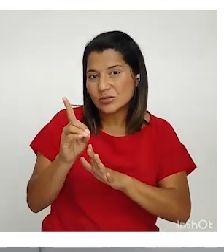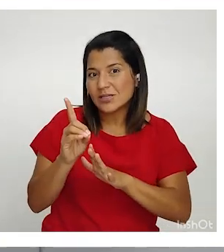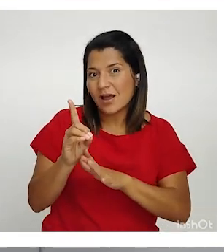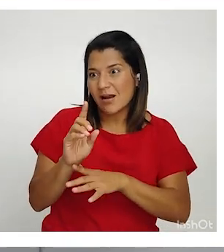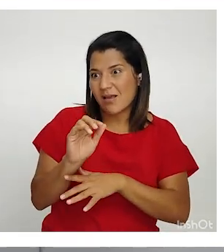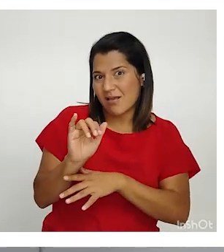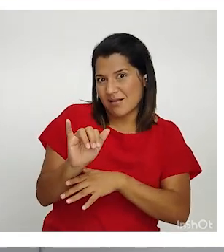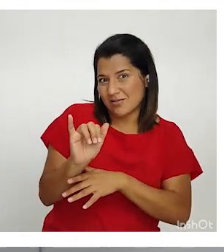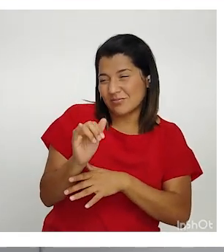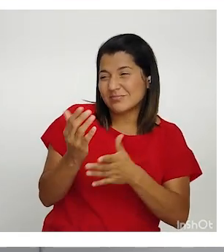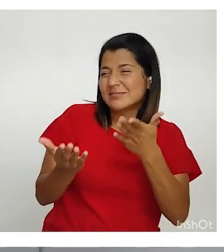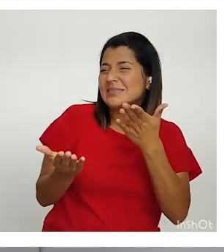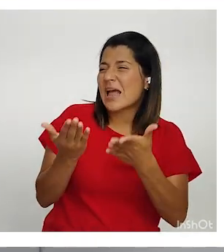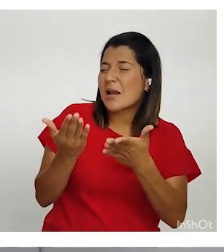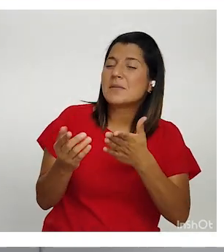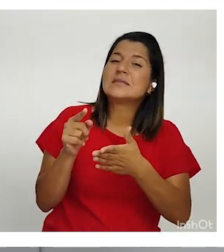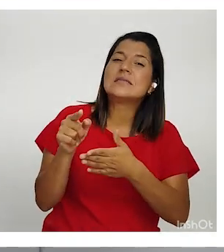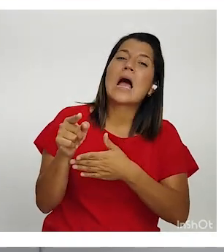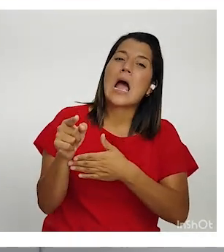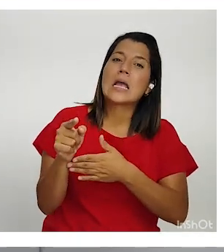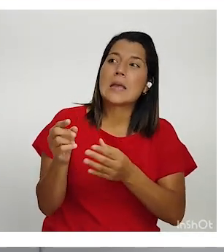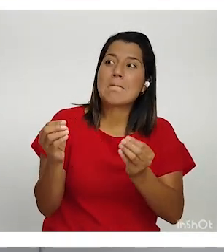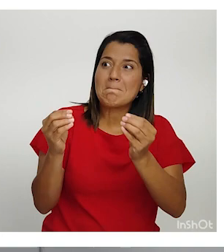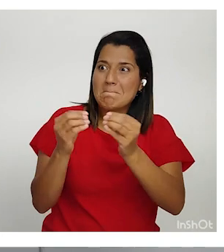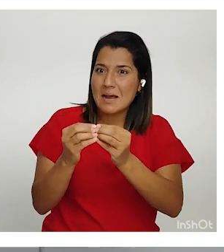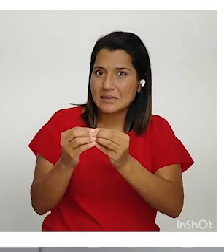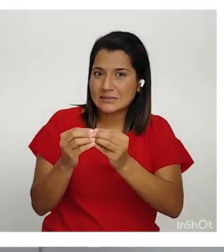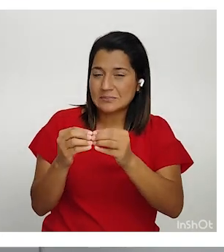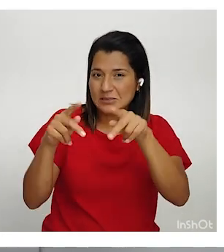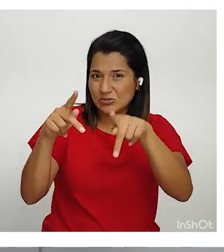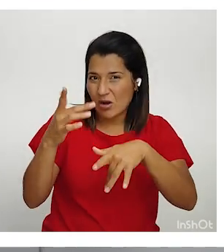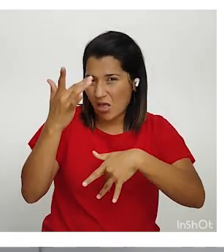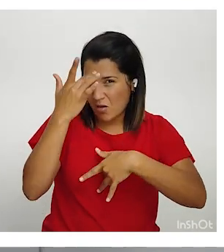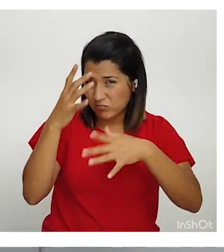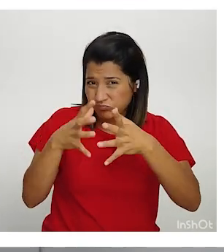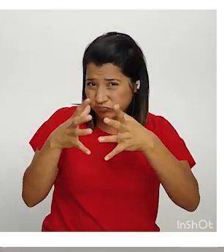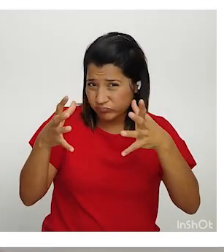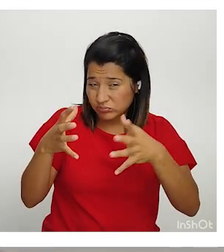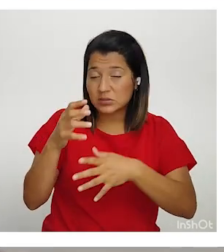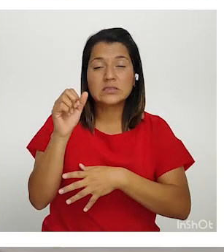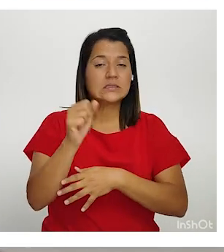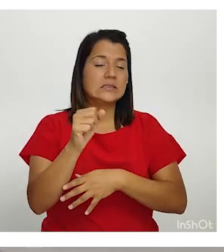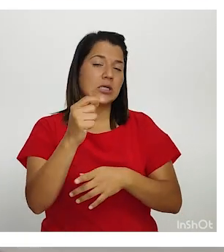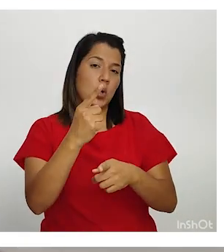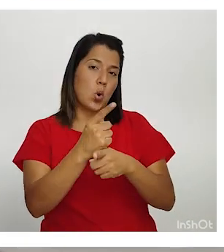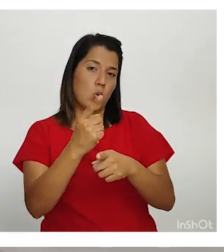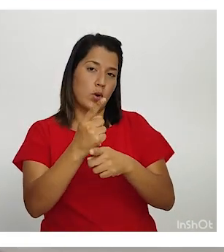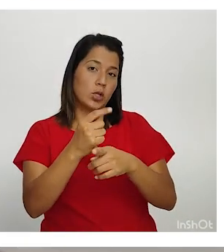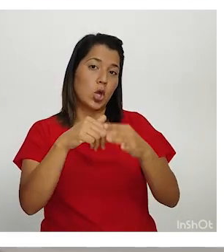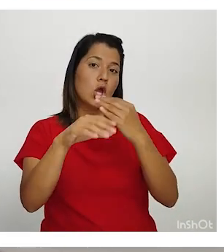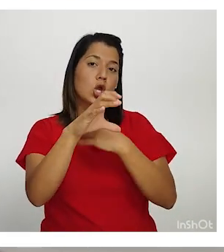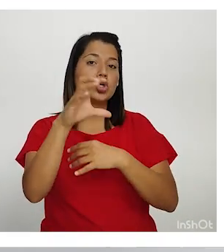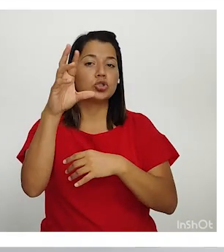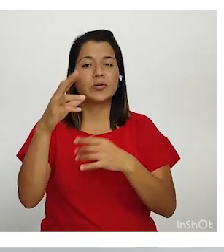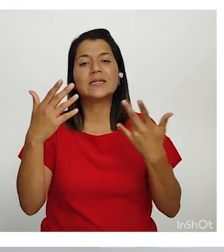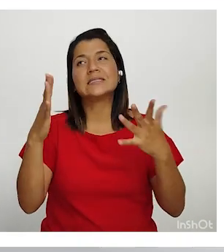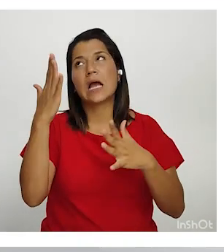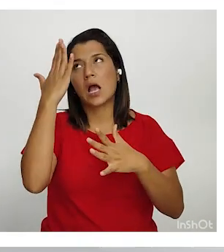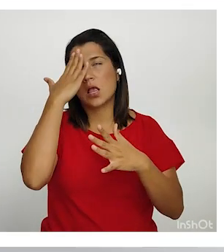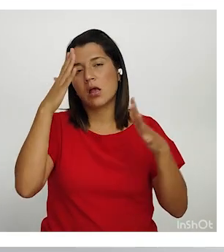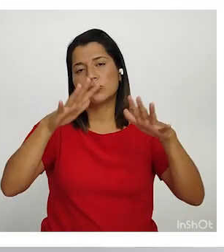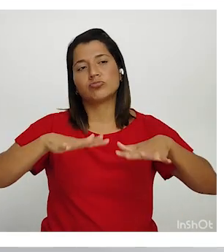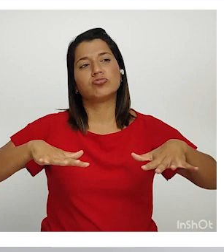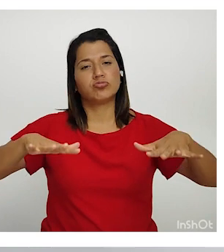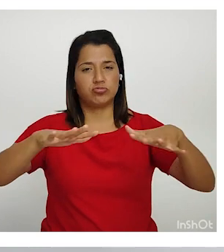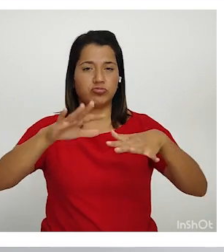cara a que tal vez en ese lugar se haga un poco más de contagios. Efectivamente, en nuestro país ya conocemos el clima que hay, es un